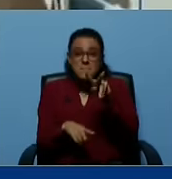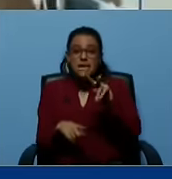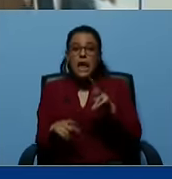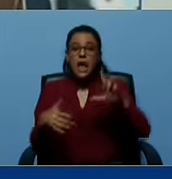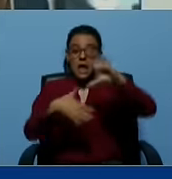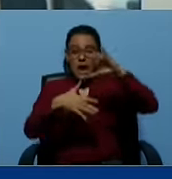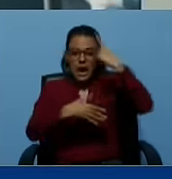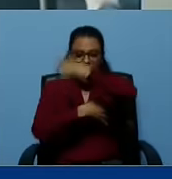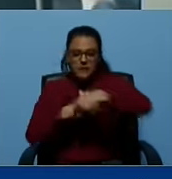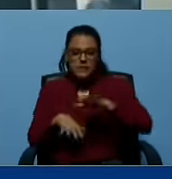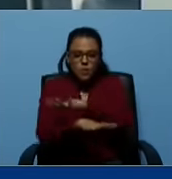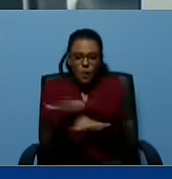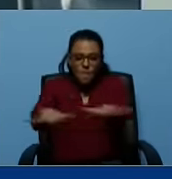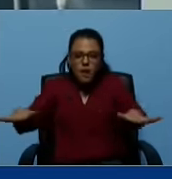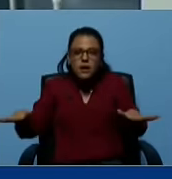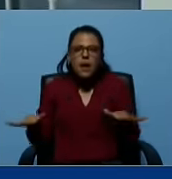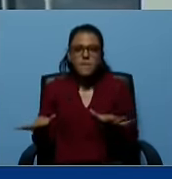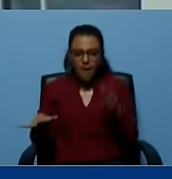Latina.